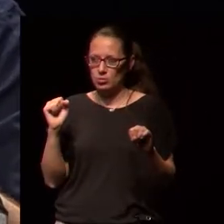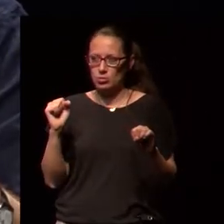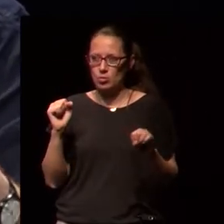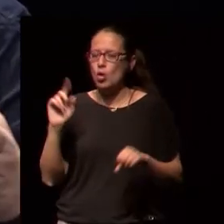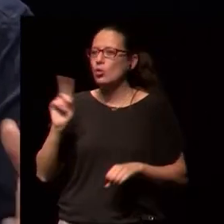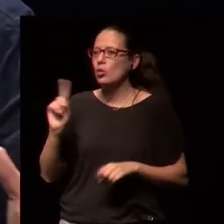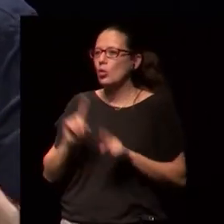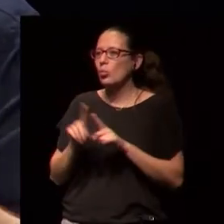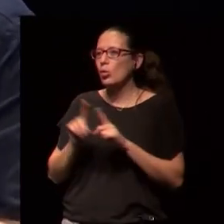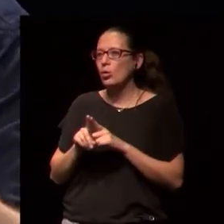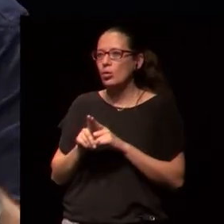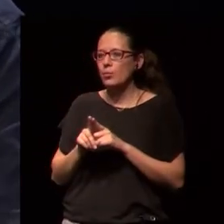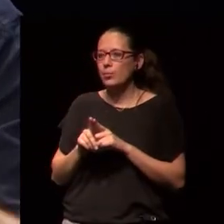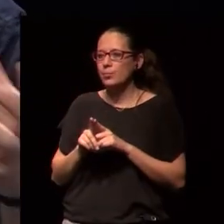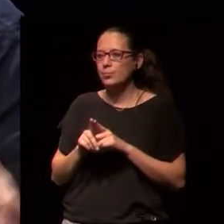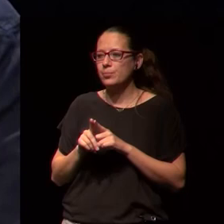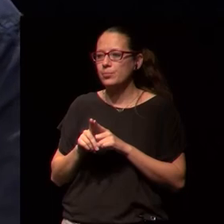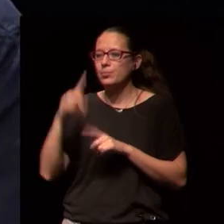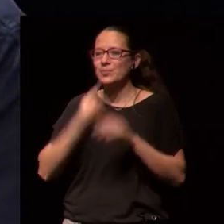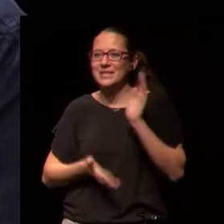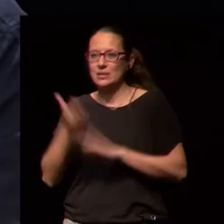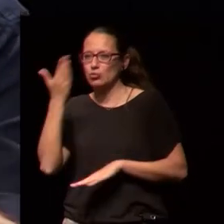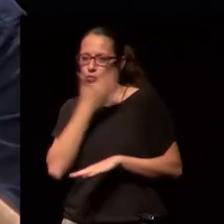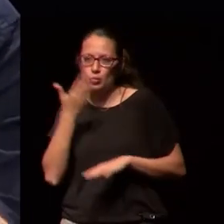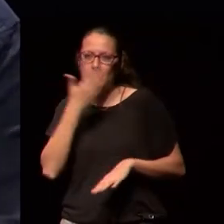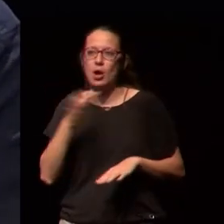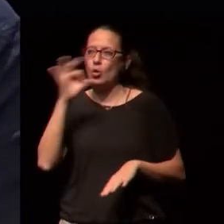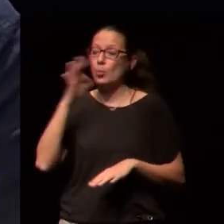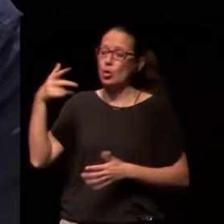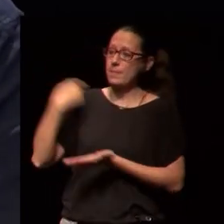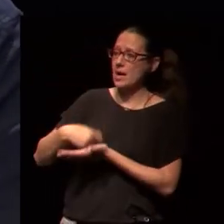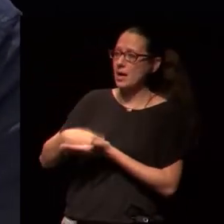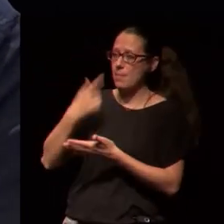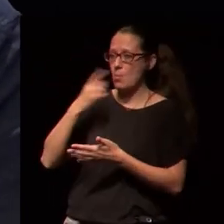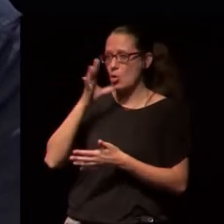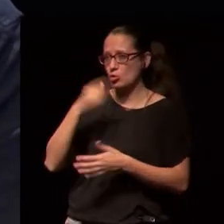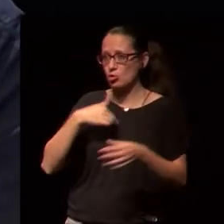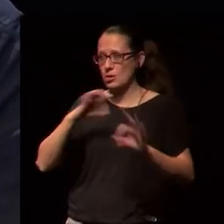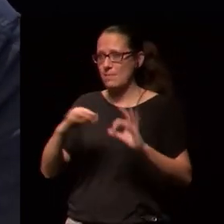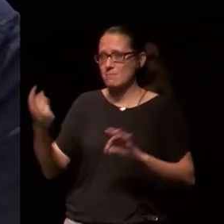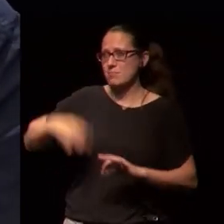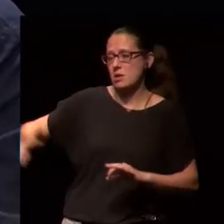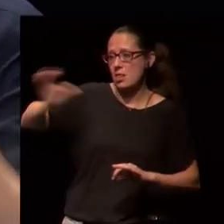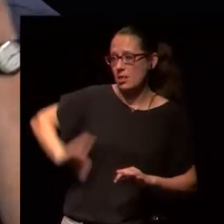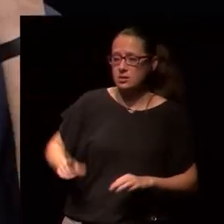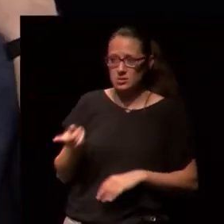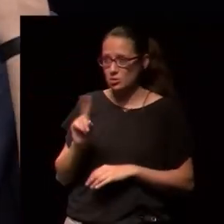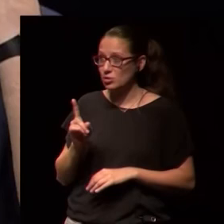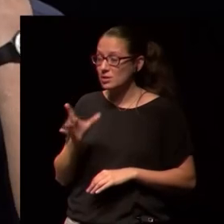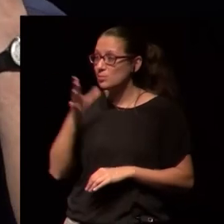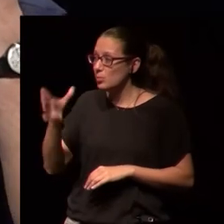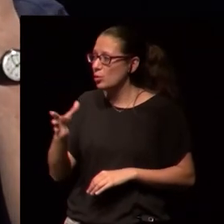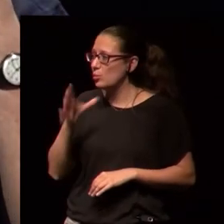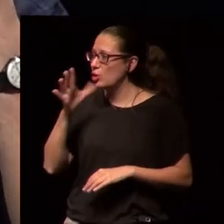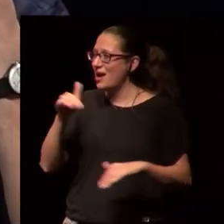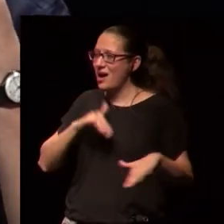no yendo a una escuela, no porque nos paguen por la obra. Es el hecho en